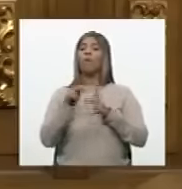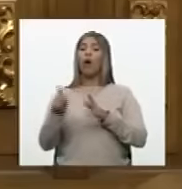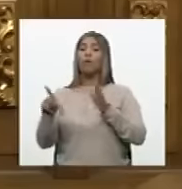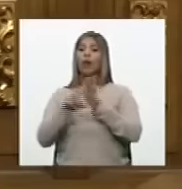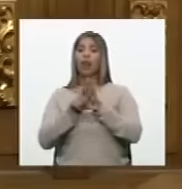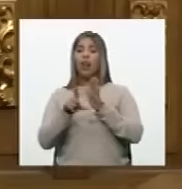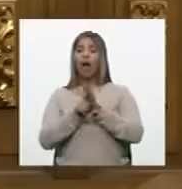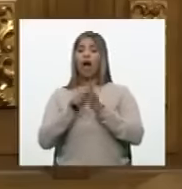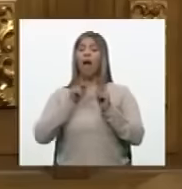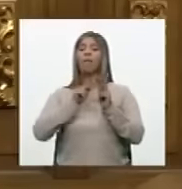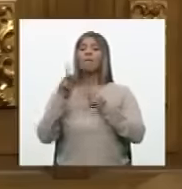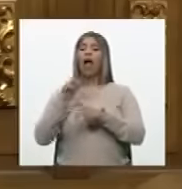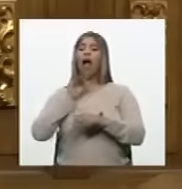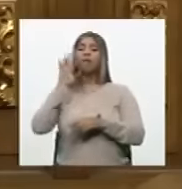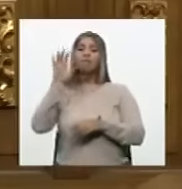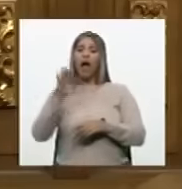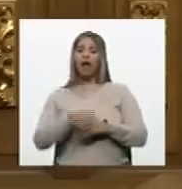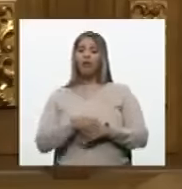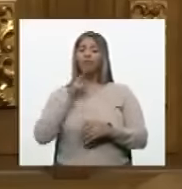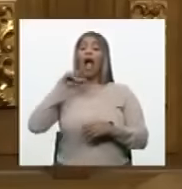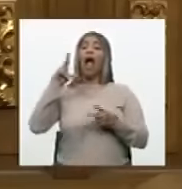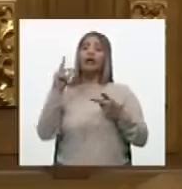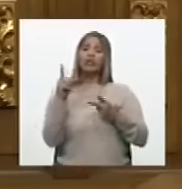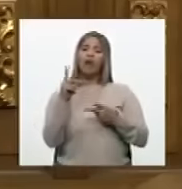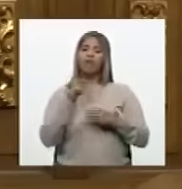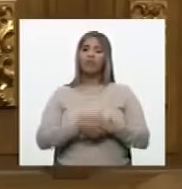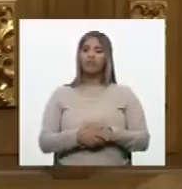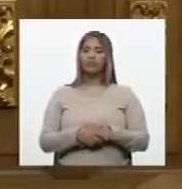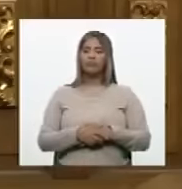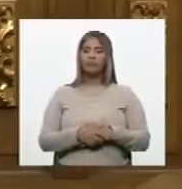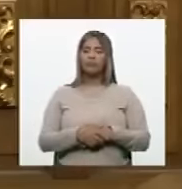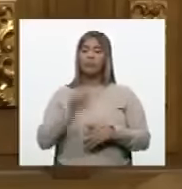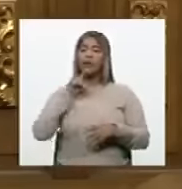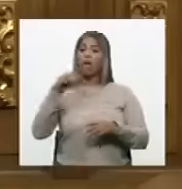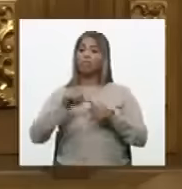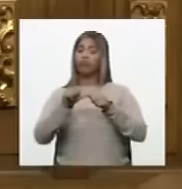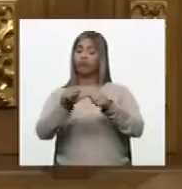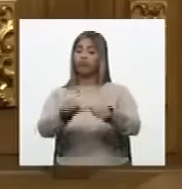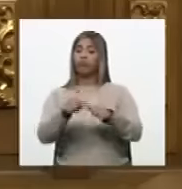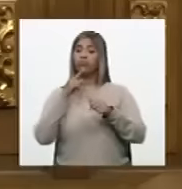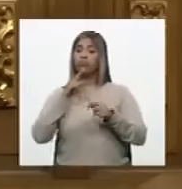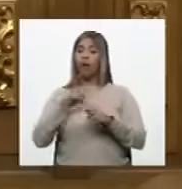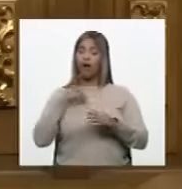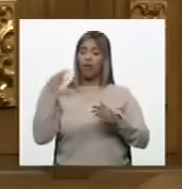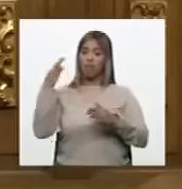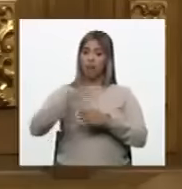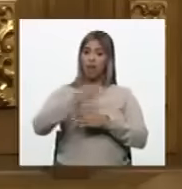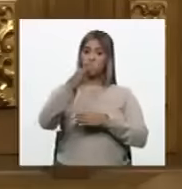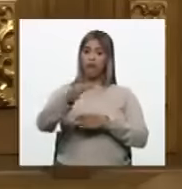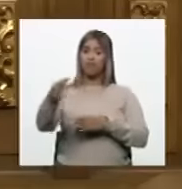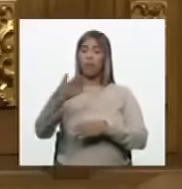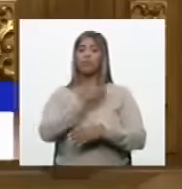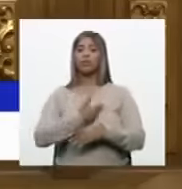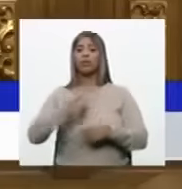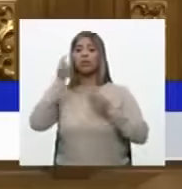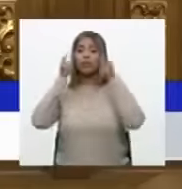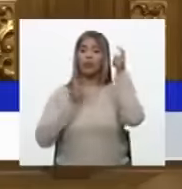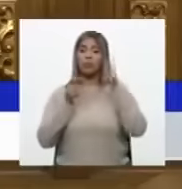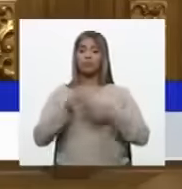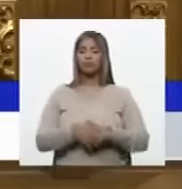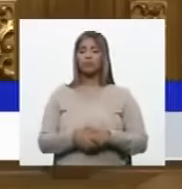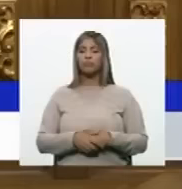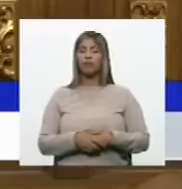ley del Plan de la Patria. Segundo, continuar el legado histórico del comandante eterno Hugo